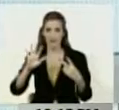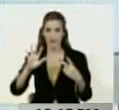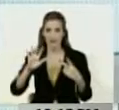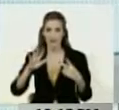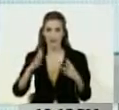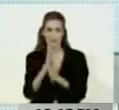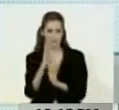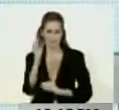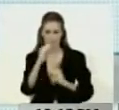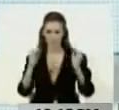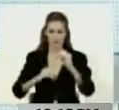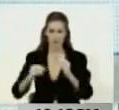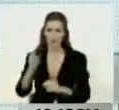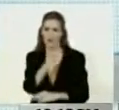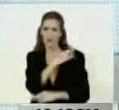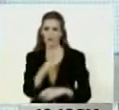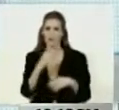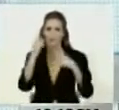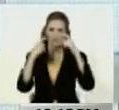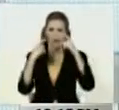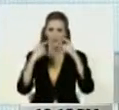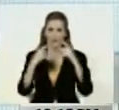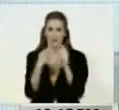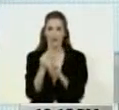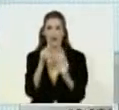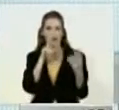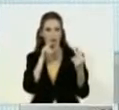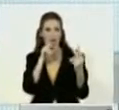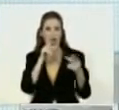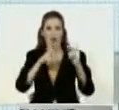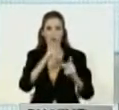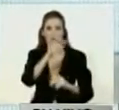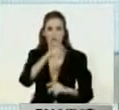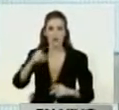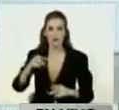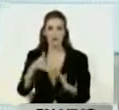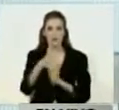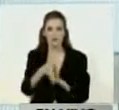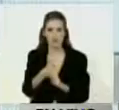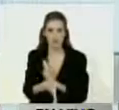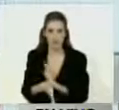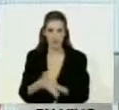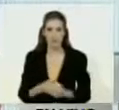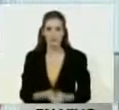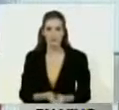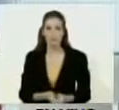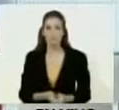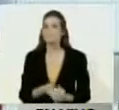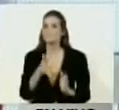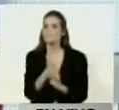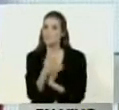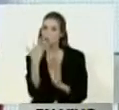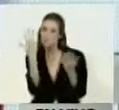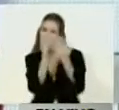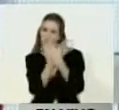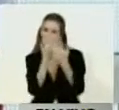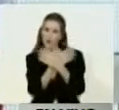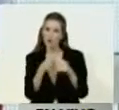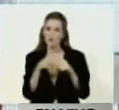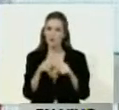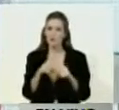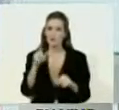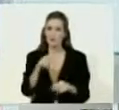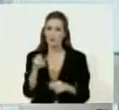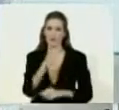de contradicciones, el comandante llegó a conversar con alguno de ustedes sobre esa duda de permanecer en